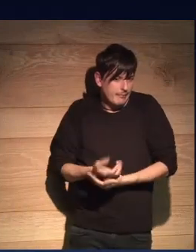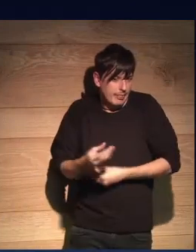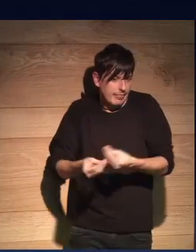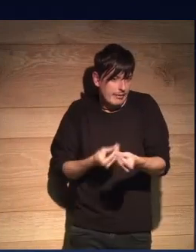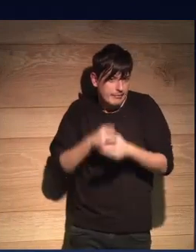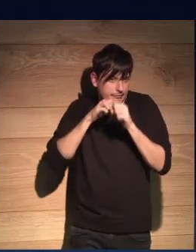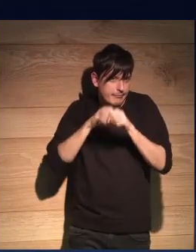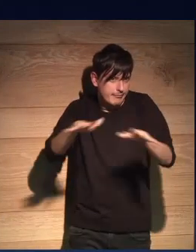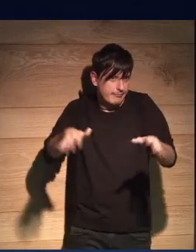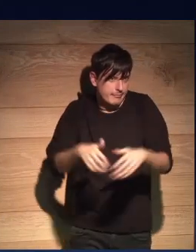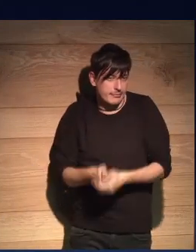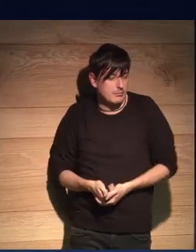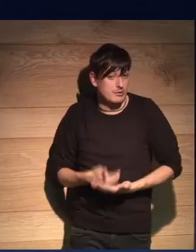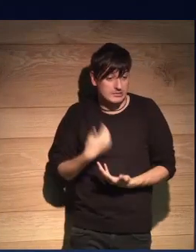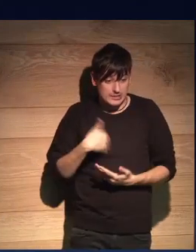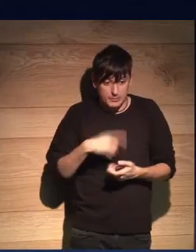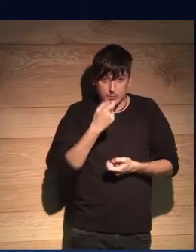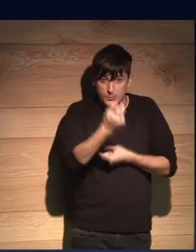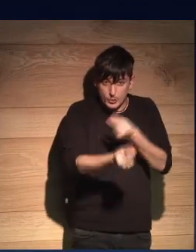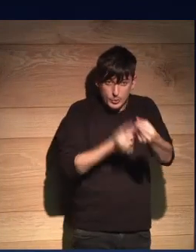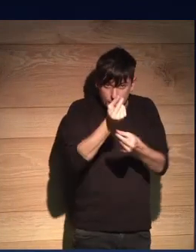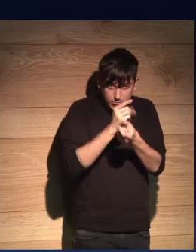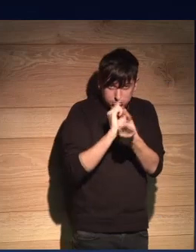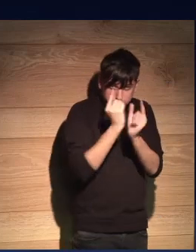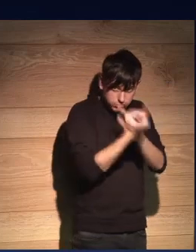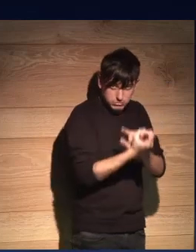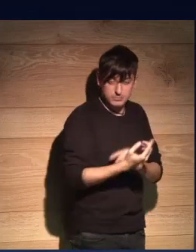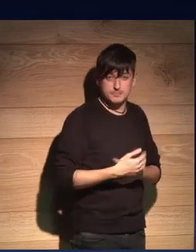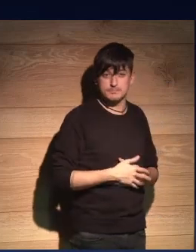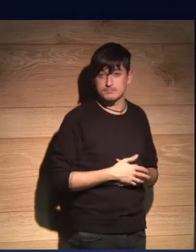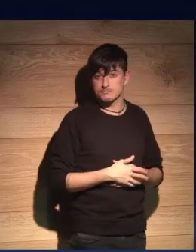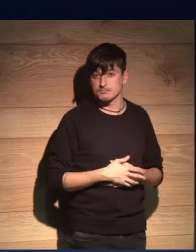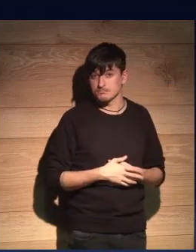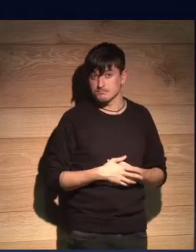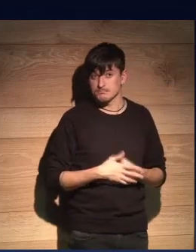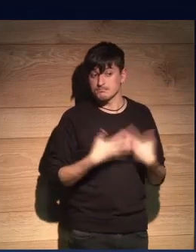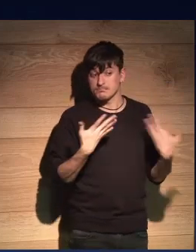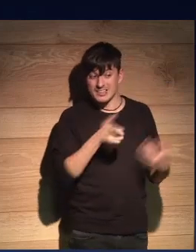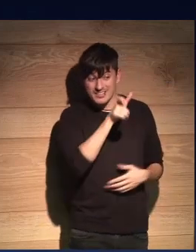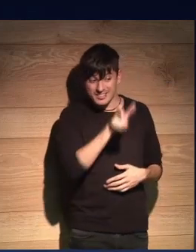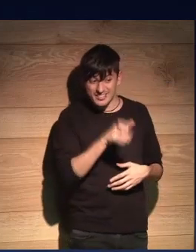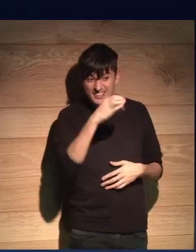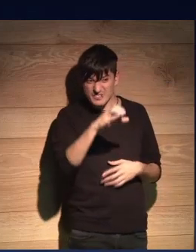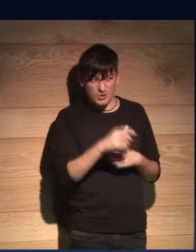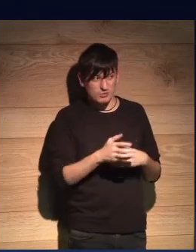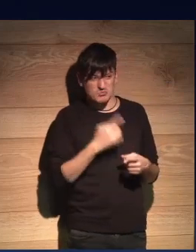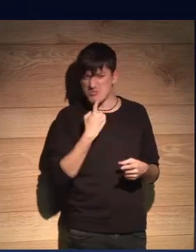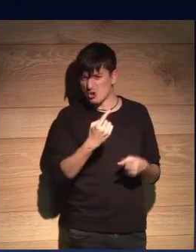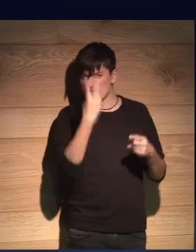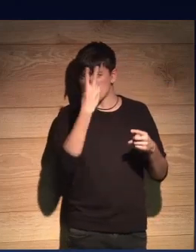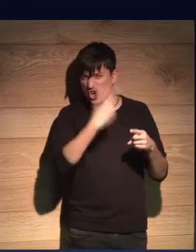la divulgación. Pero eso está cambiando. Poco a poco creo que está cambiando. Ahora bien, al científico, ¿qué le daría? Le diría dos